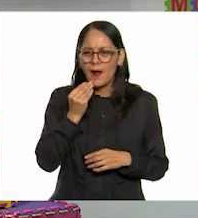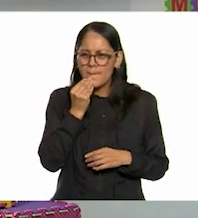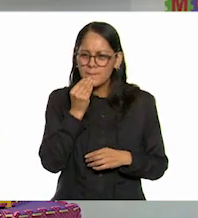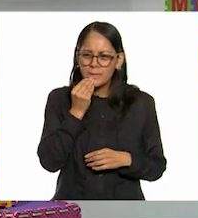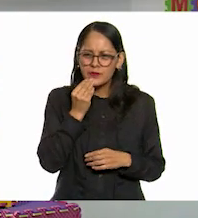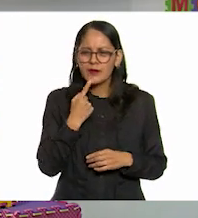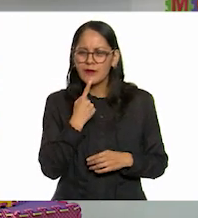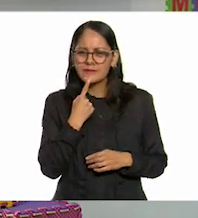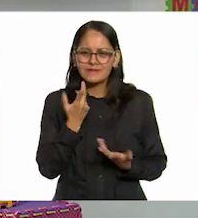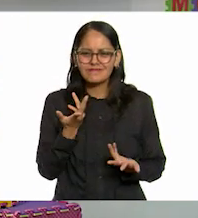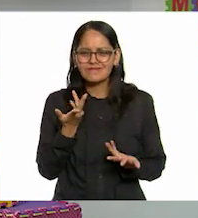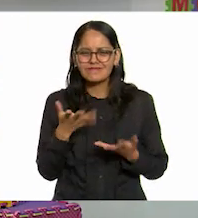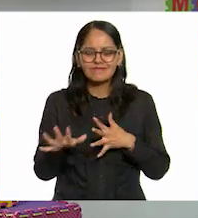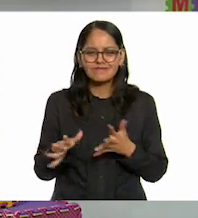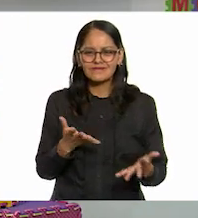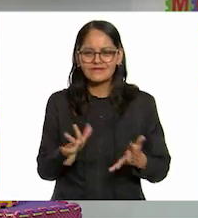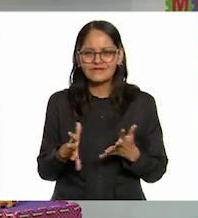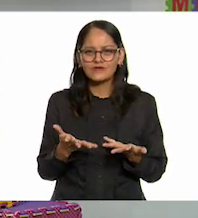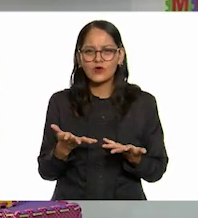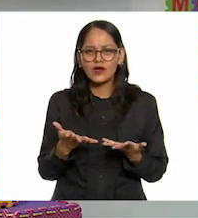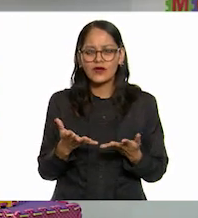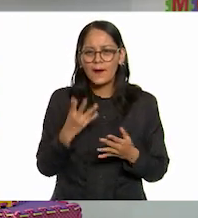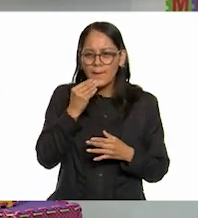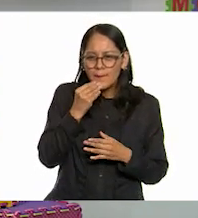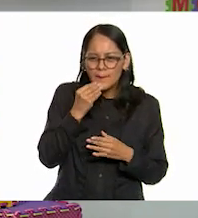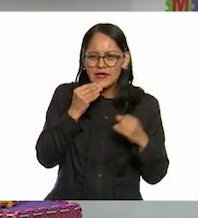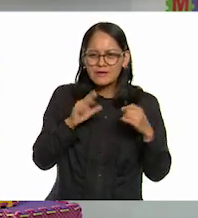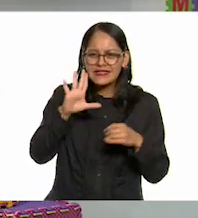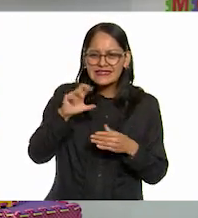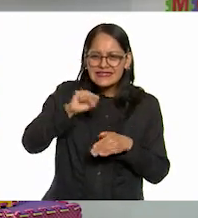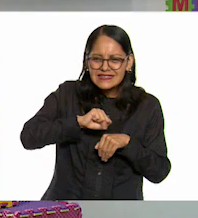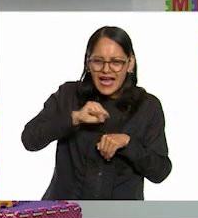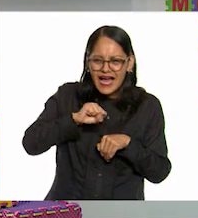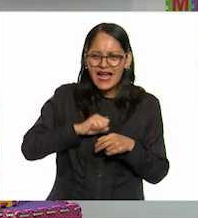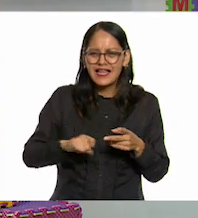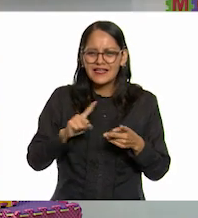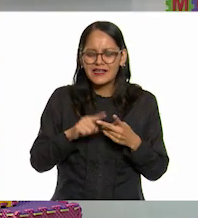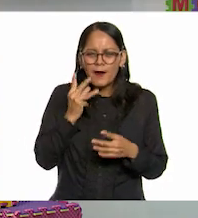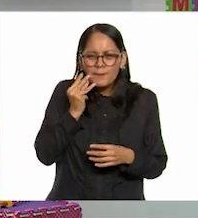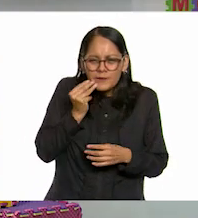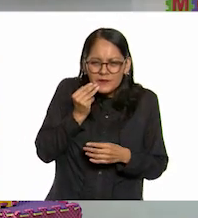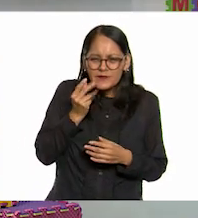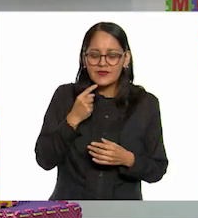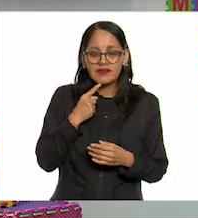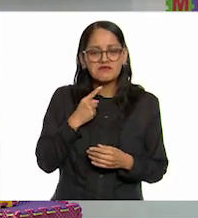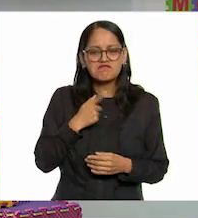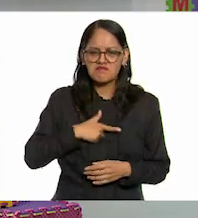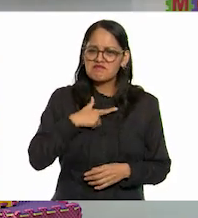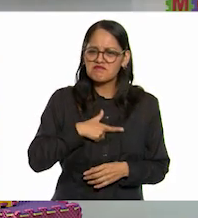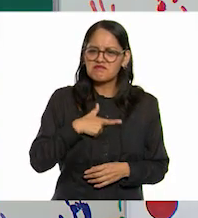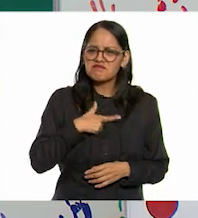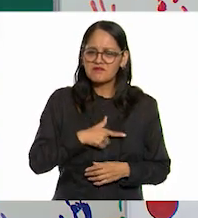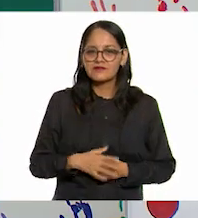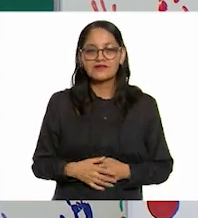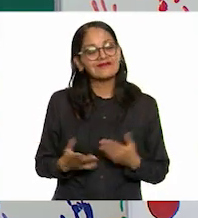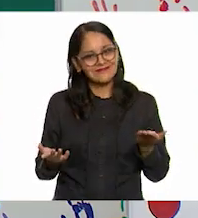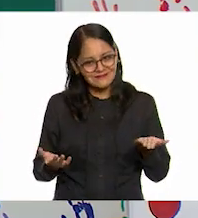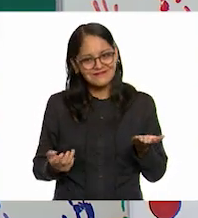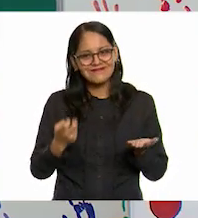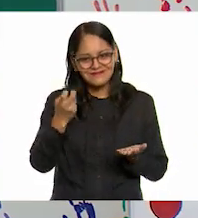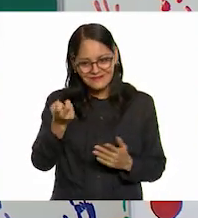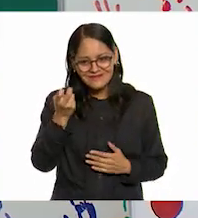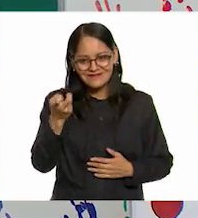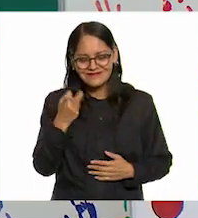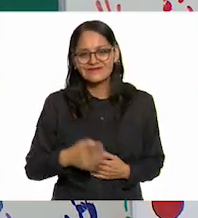muy entre saladito y acidito. Era muy agradable. Exactamente, esos